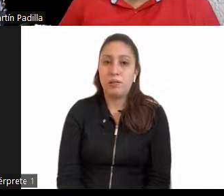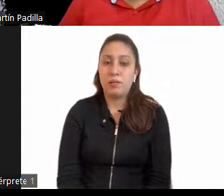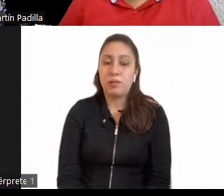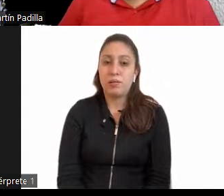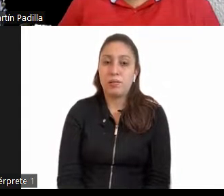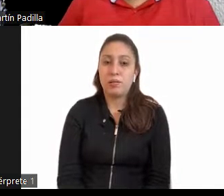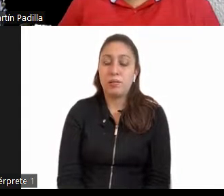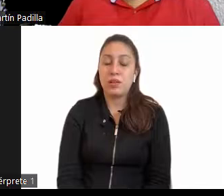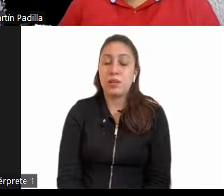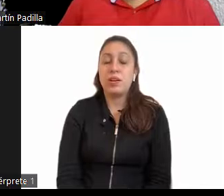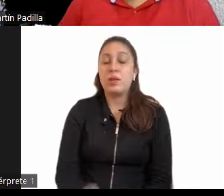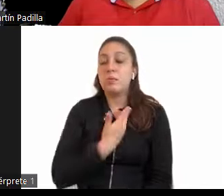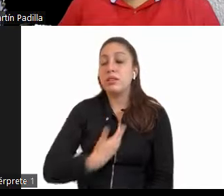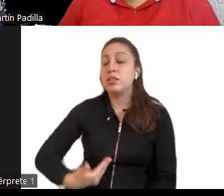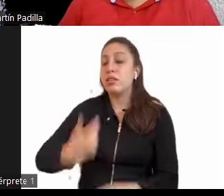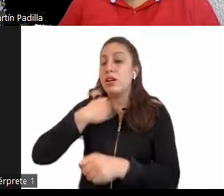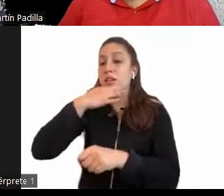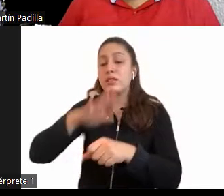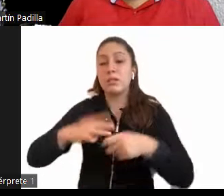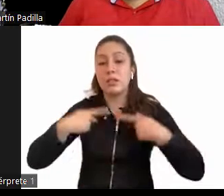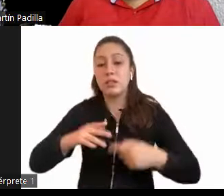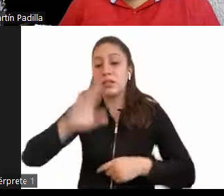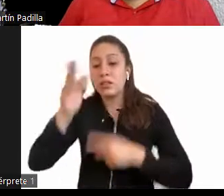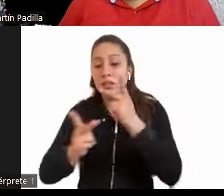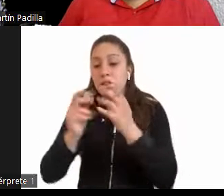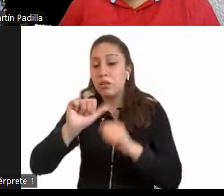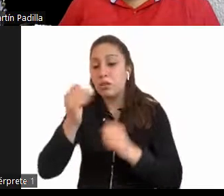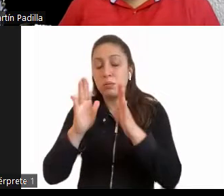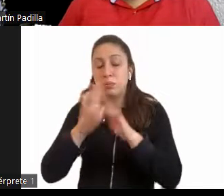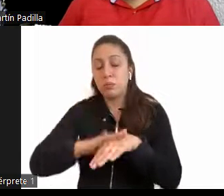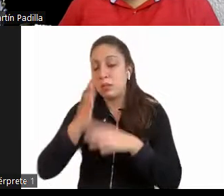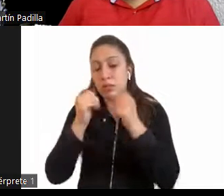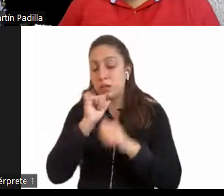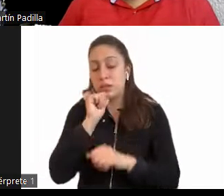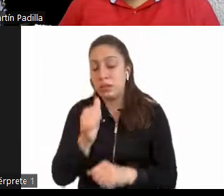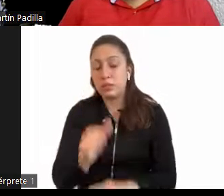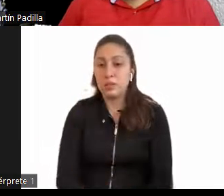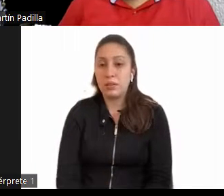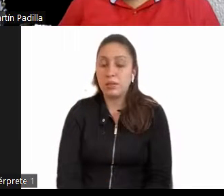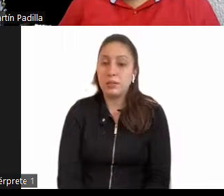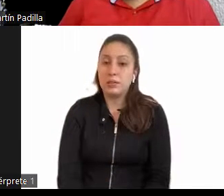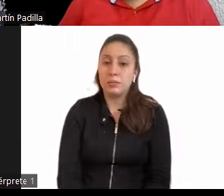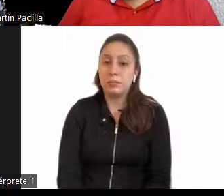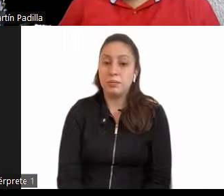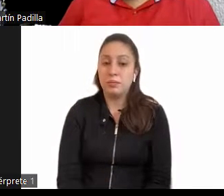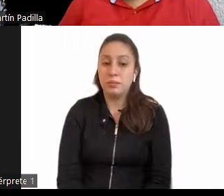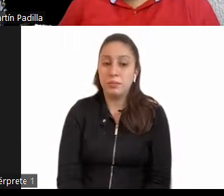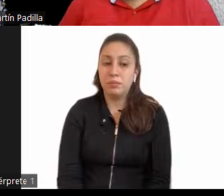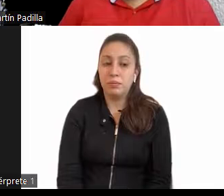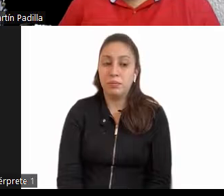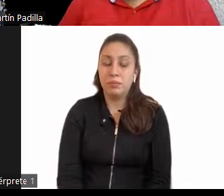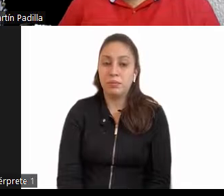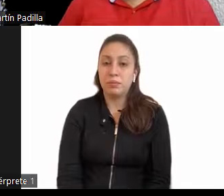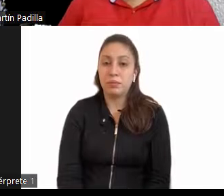Diputada presidenta, le informo que no existe ningún asunto general registrado a tratar. Muchas